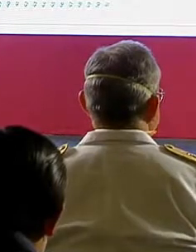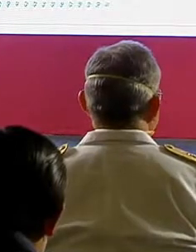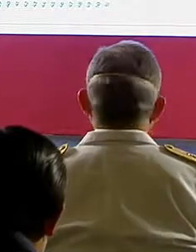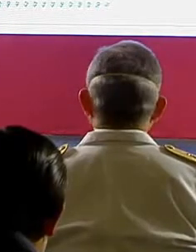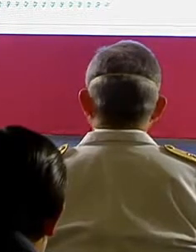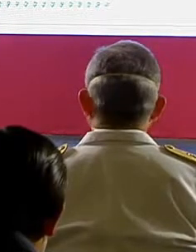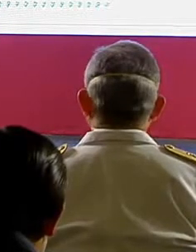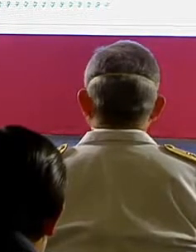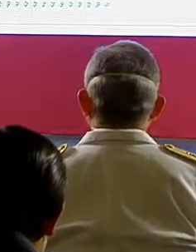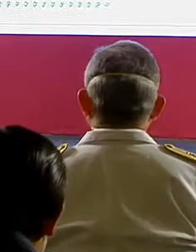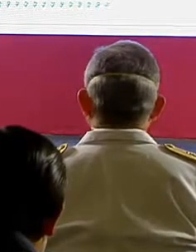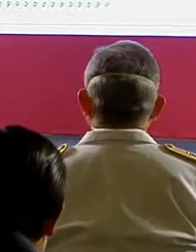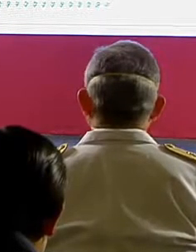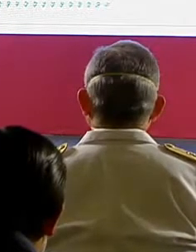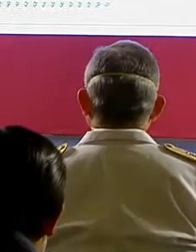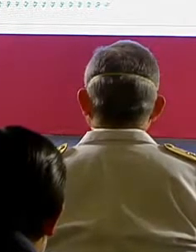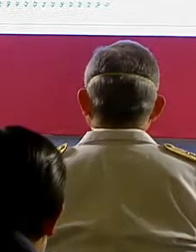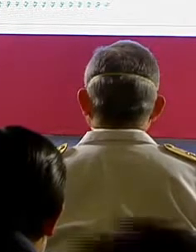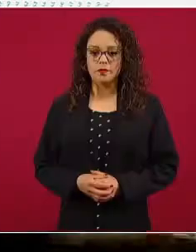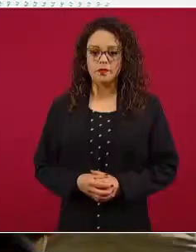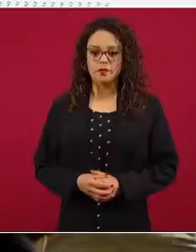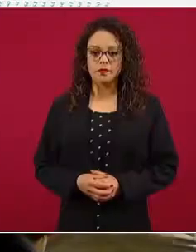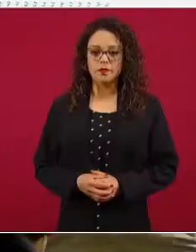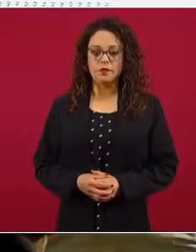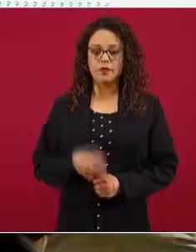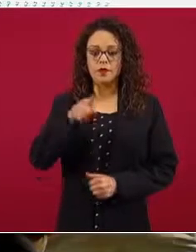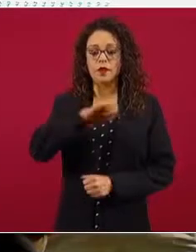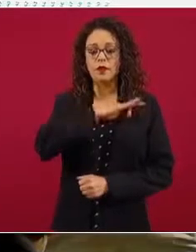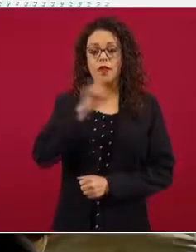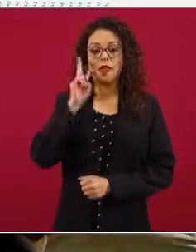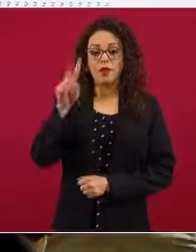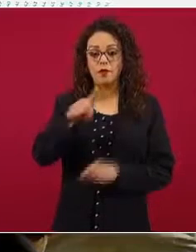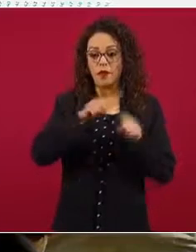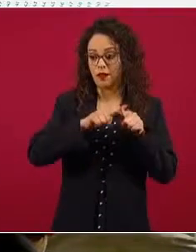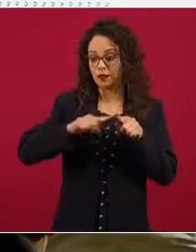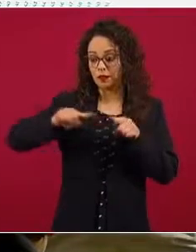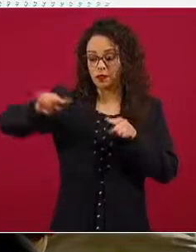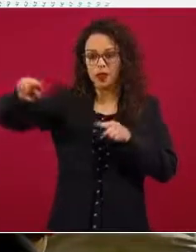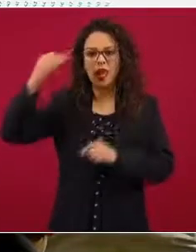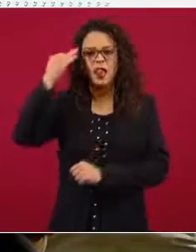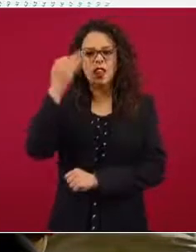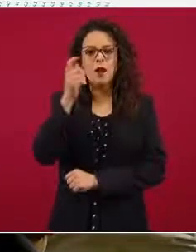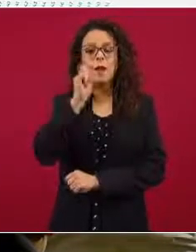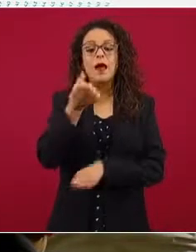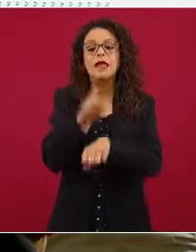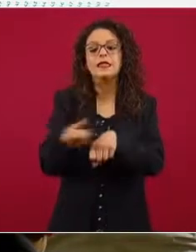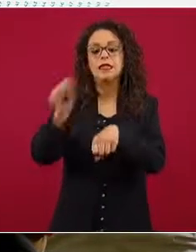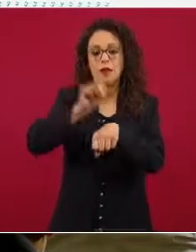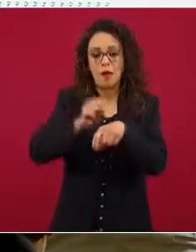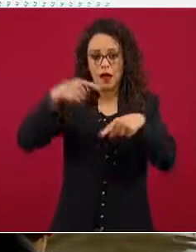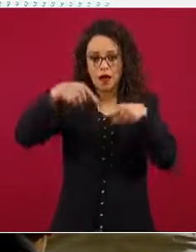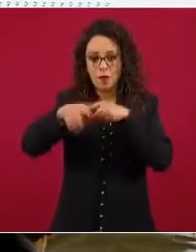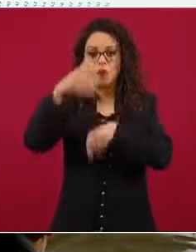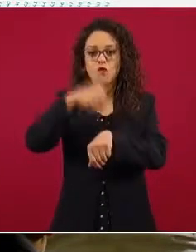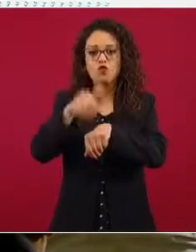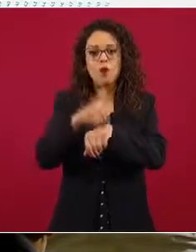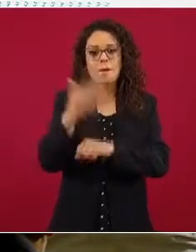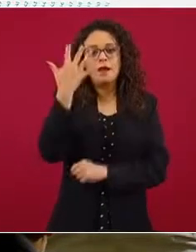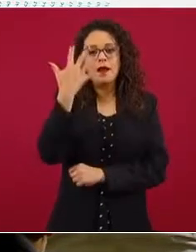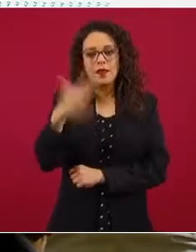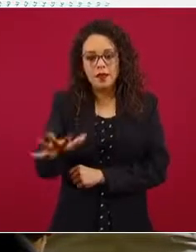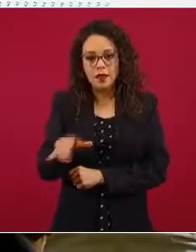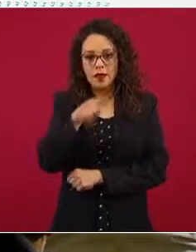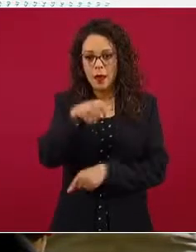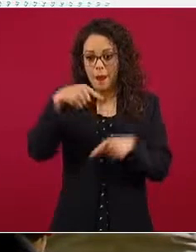gráfica de izquierda a derecha, es el tiempo en semanas. Empezamos aquí en la semana 10, que es la primera semana de marzo,